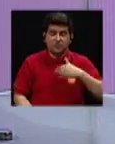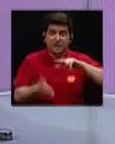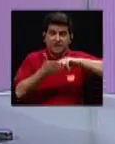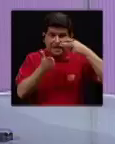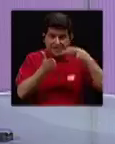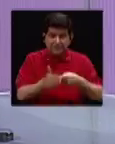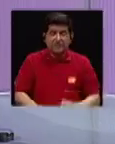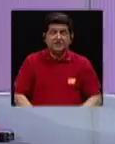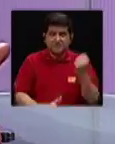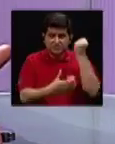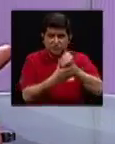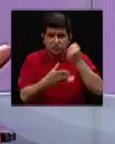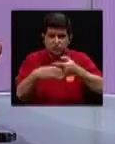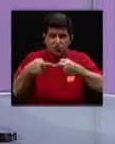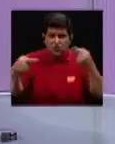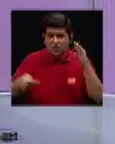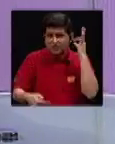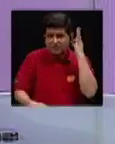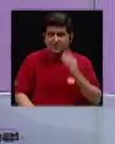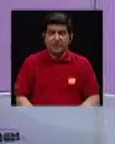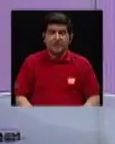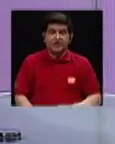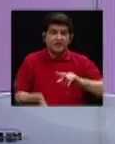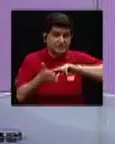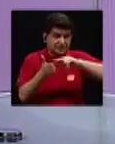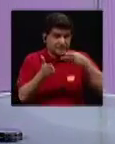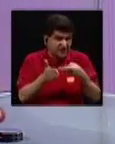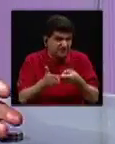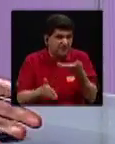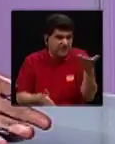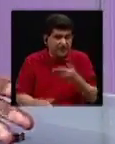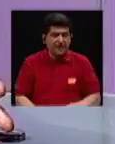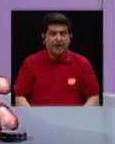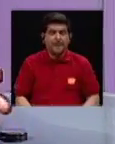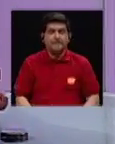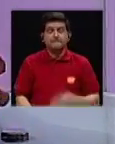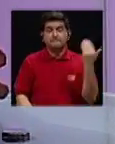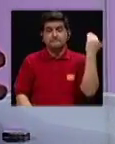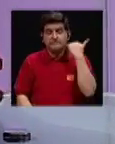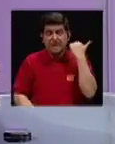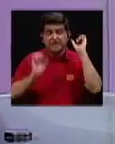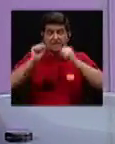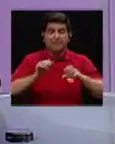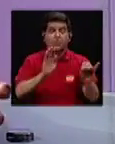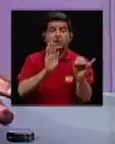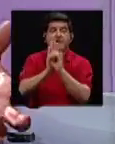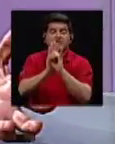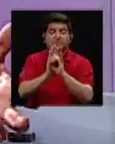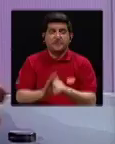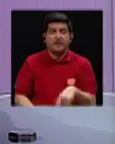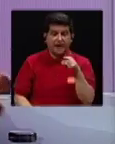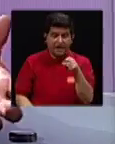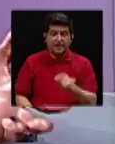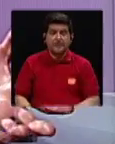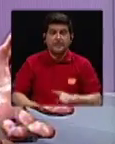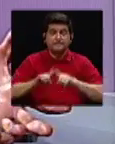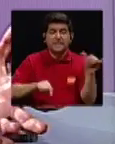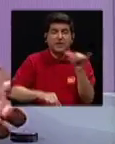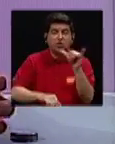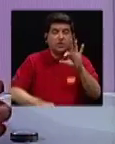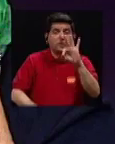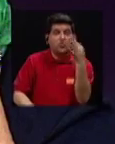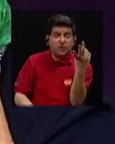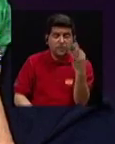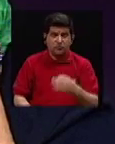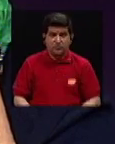del feminicidio que es una definición crítica y por una definición crítica se entiende que que la víctima se puede identificar con